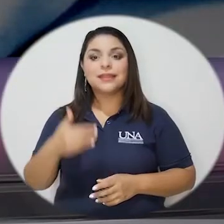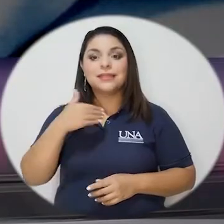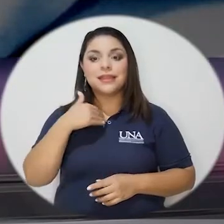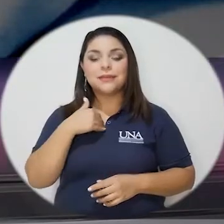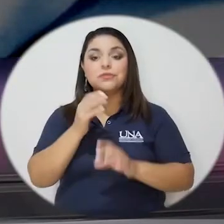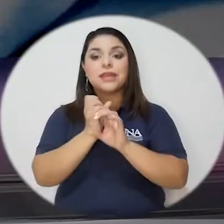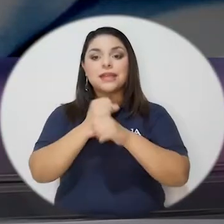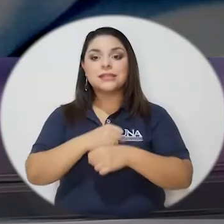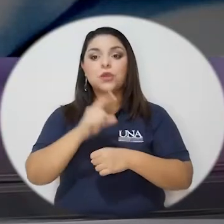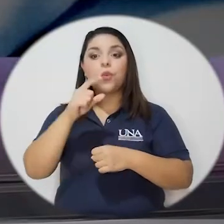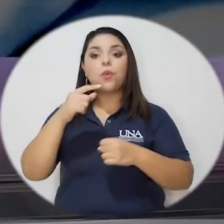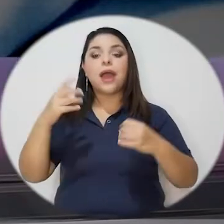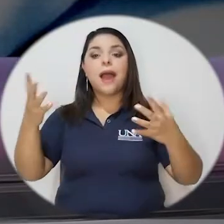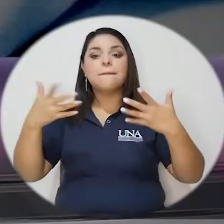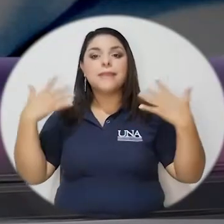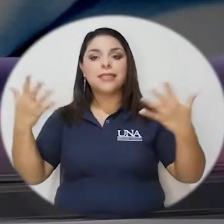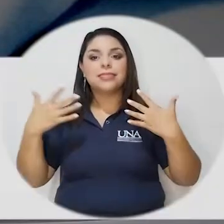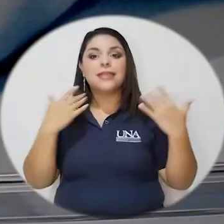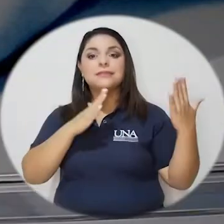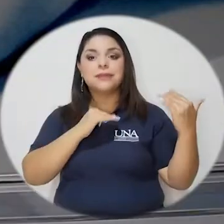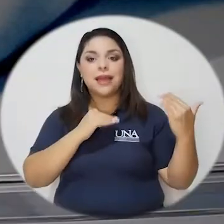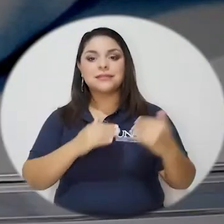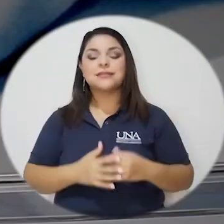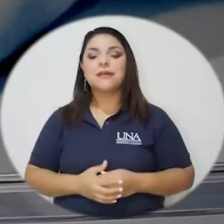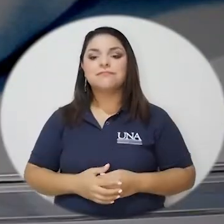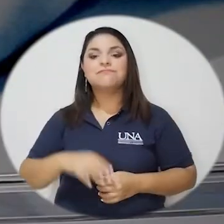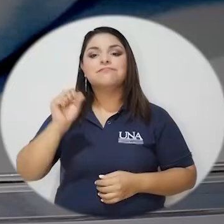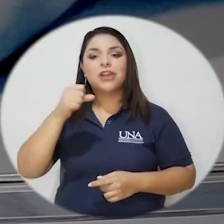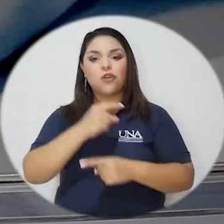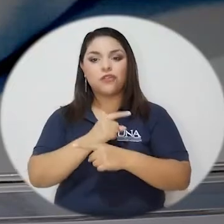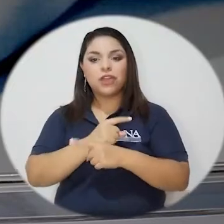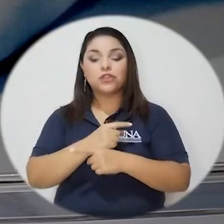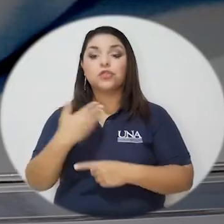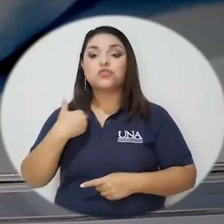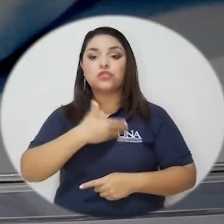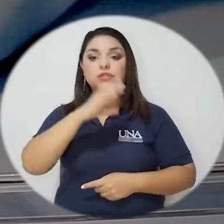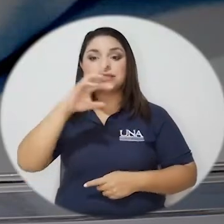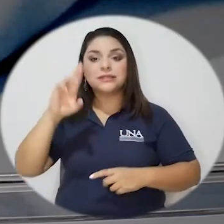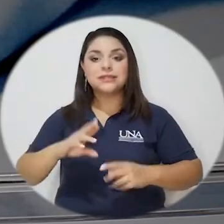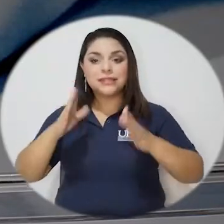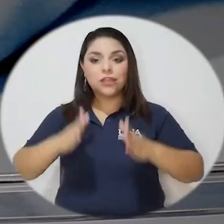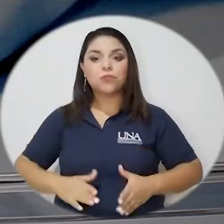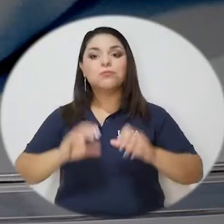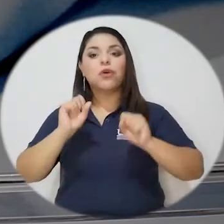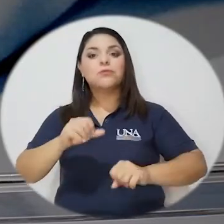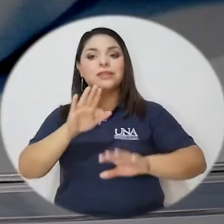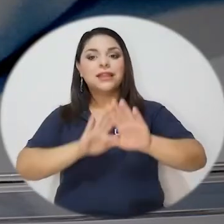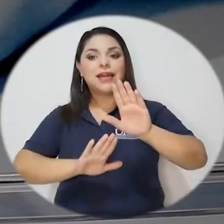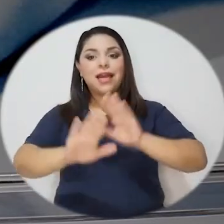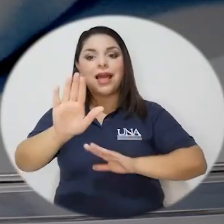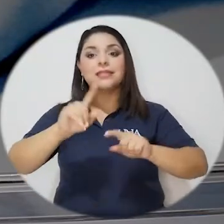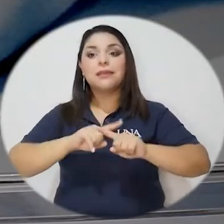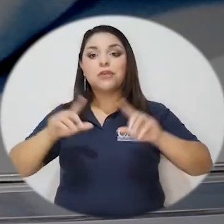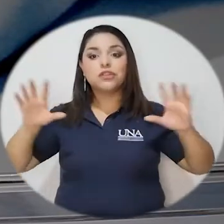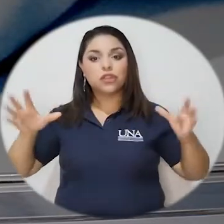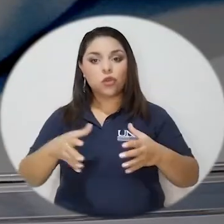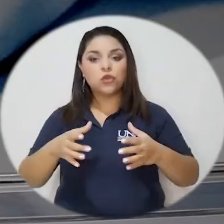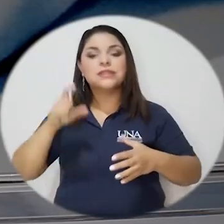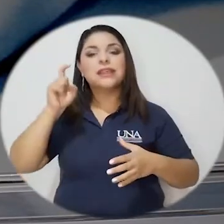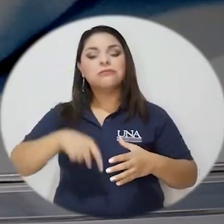que crear un ambiente de esperanza. Así es. Los ticos somos capaces de salir adelante, pero tenemos entre todos